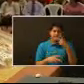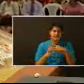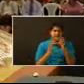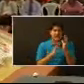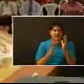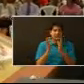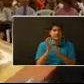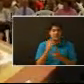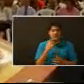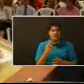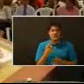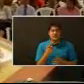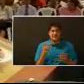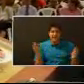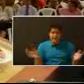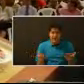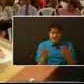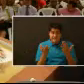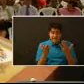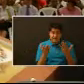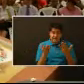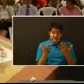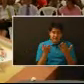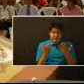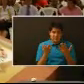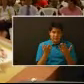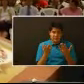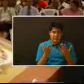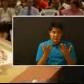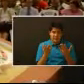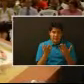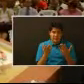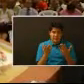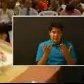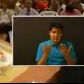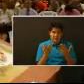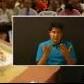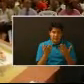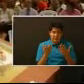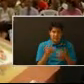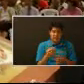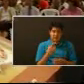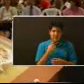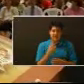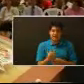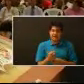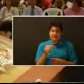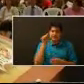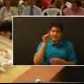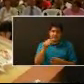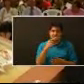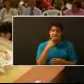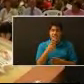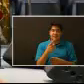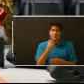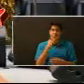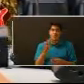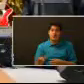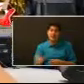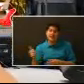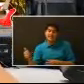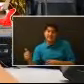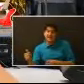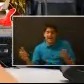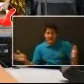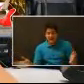dice, levántate, o le dice Talita Kumi, algo así. Sí, que le dice, a ti te digo, niña, a ti te digo,